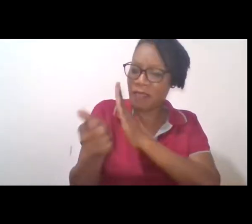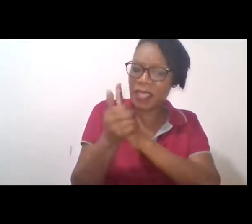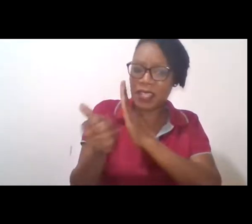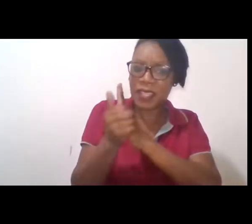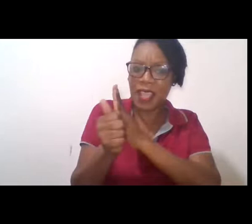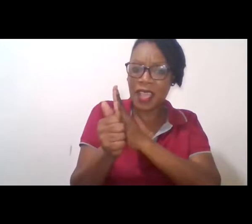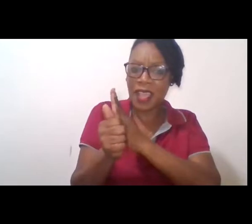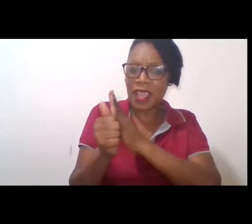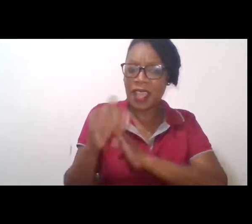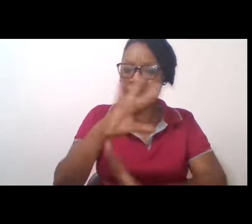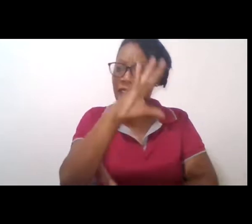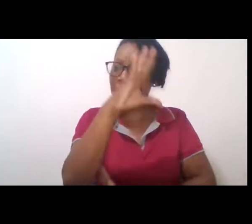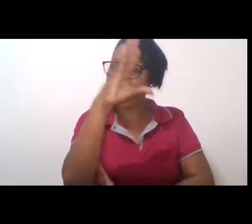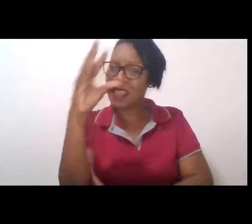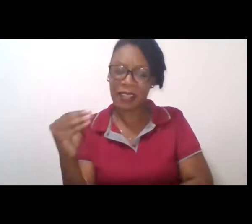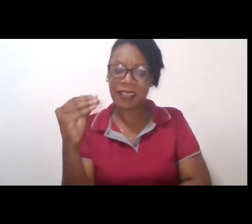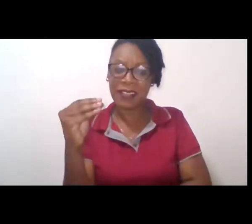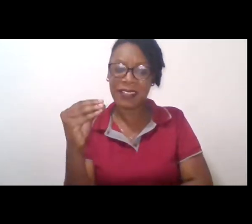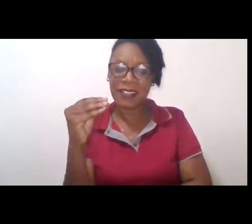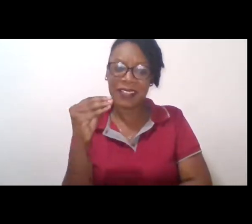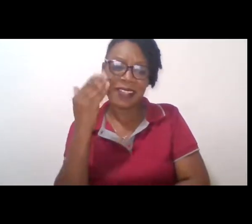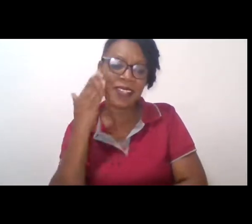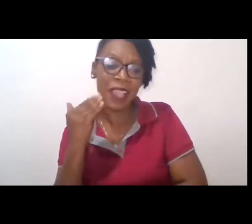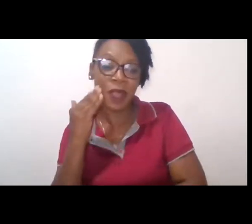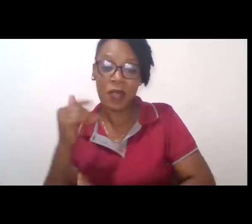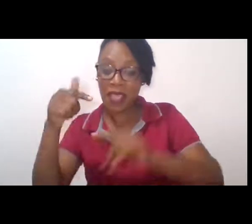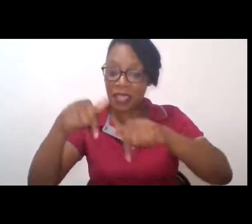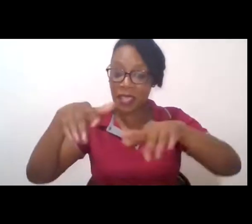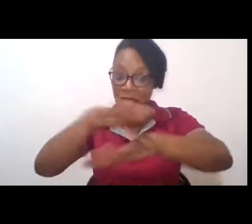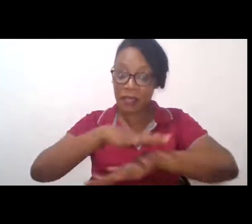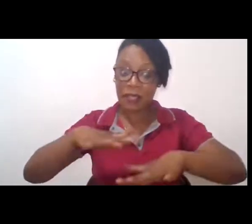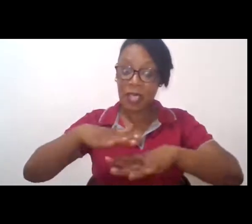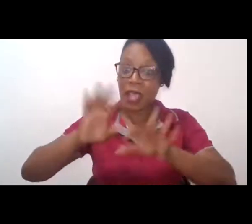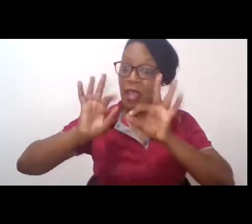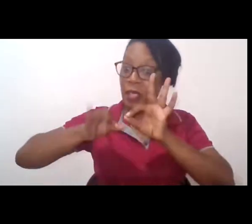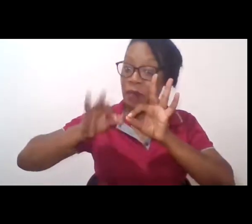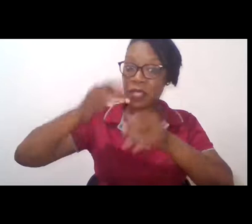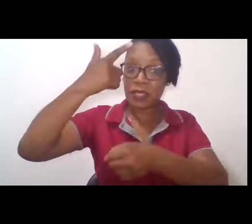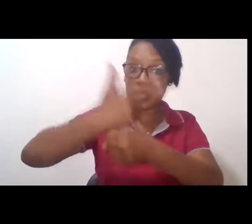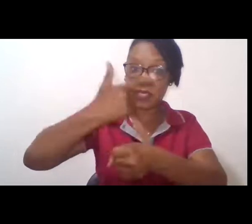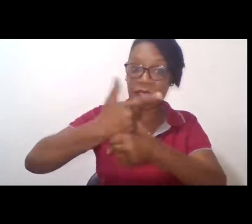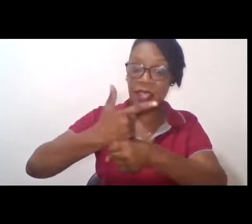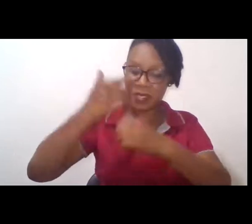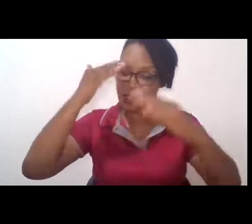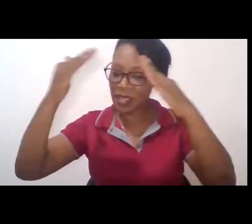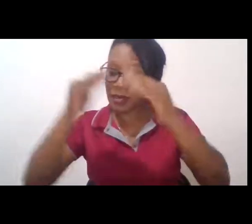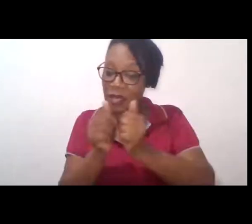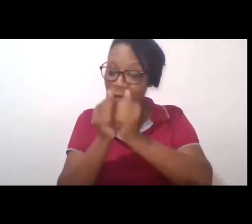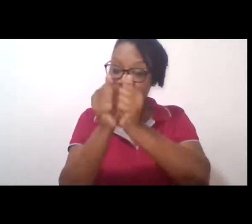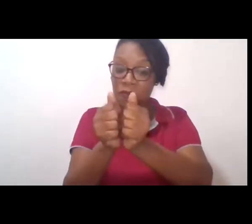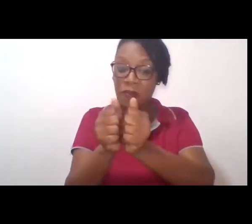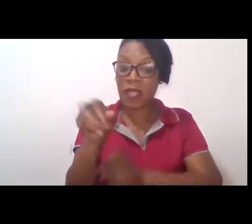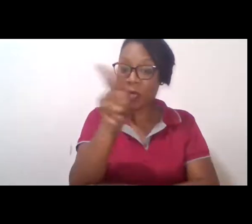afro académicamente en este escenario. En la traducción Lesco les saluda y les acompaña la